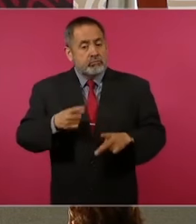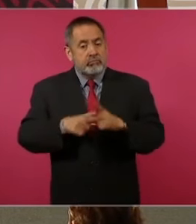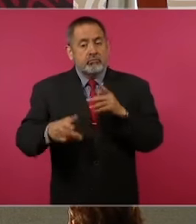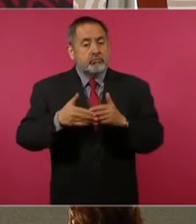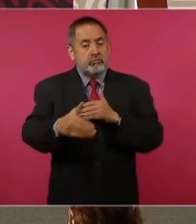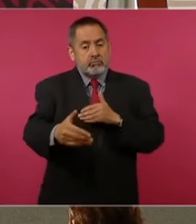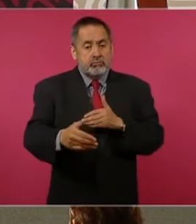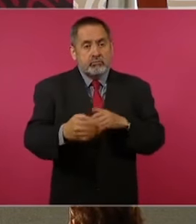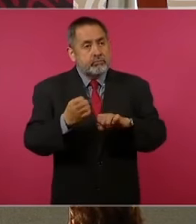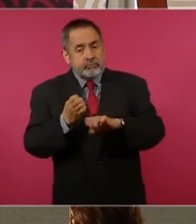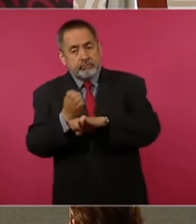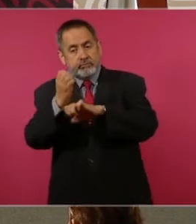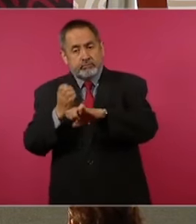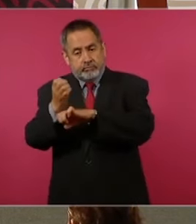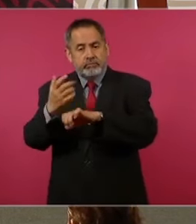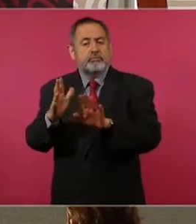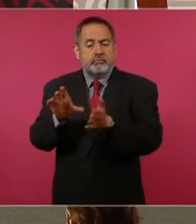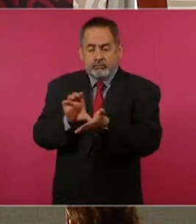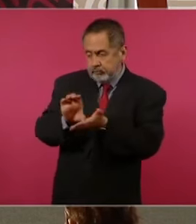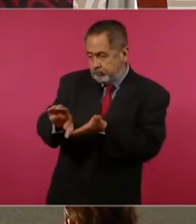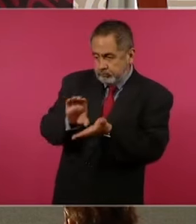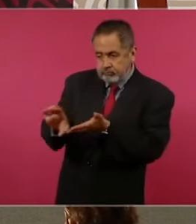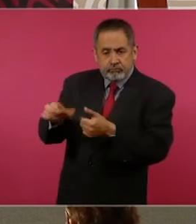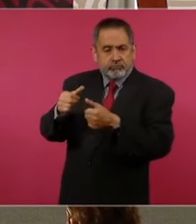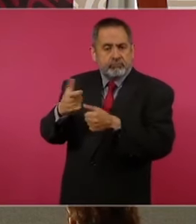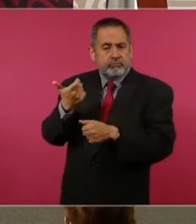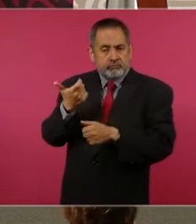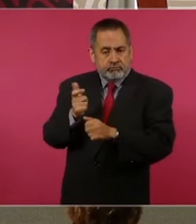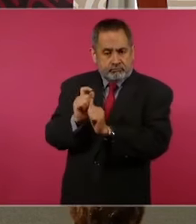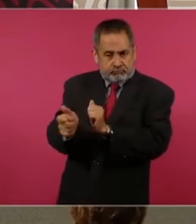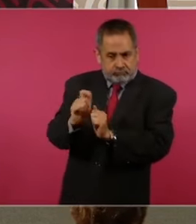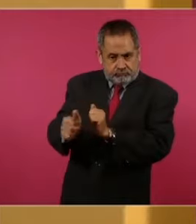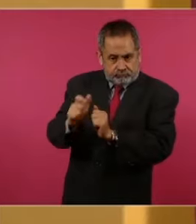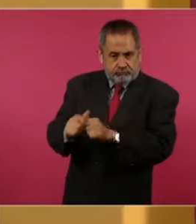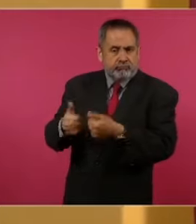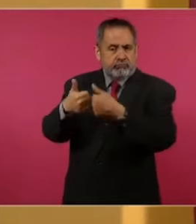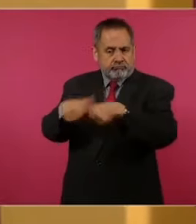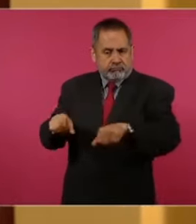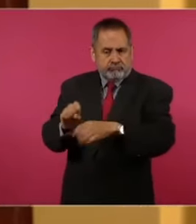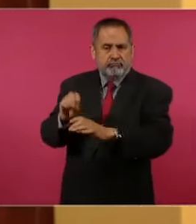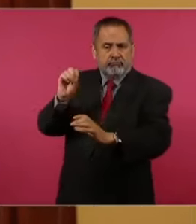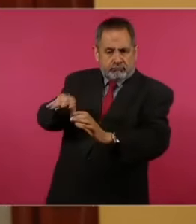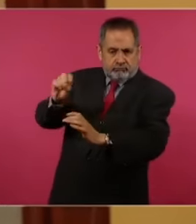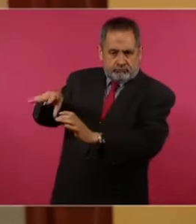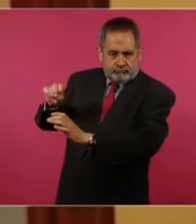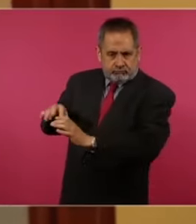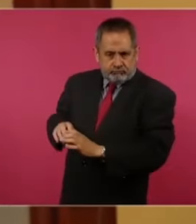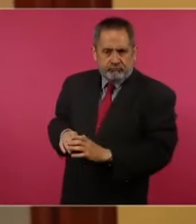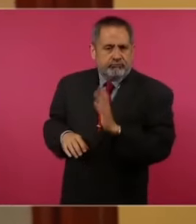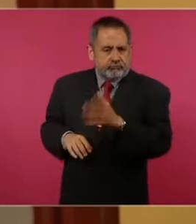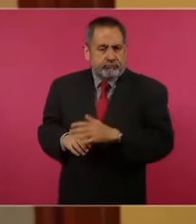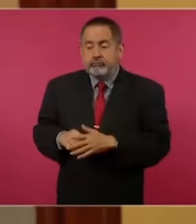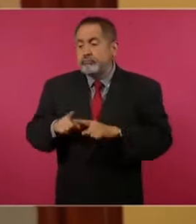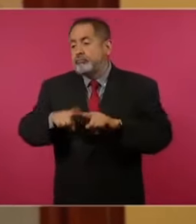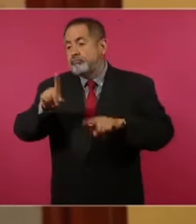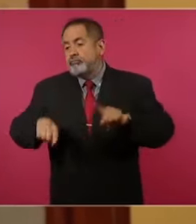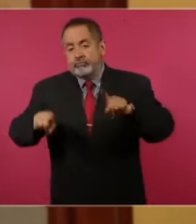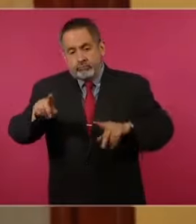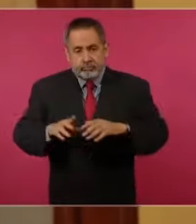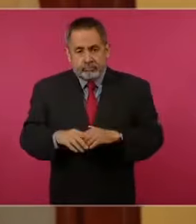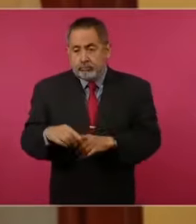en los primeros estados empiezan a repartir todas las tarjetas, como lo decíamos, son en función del tamaño, las de